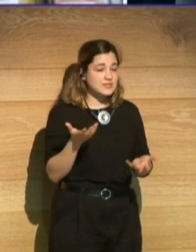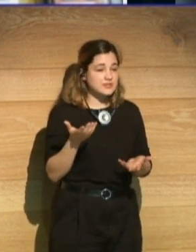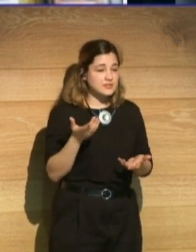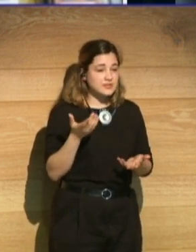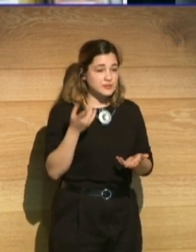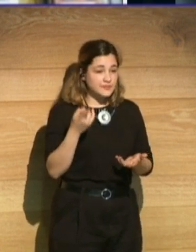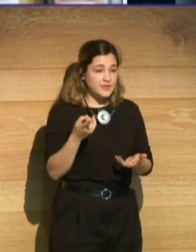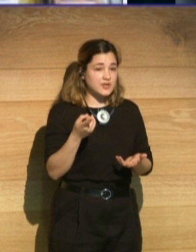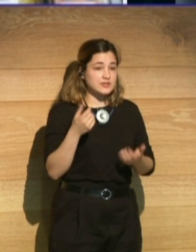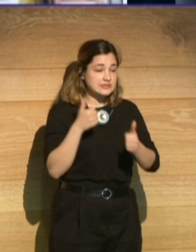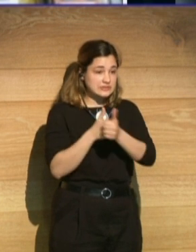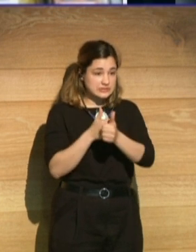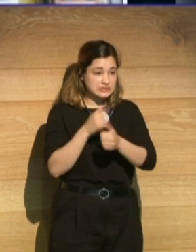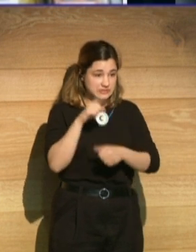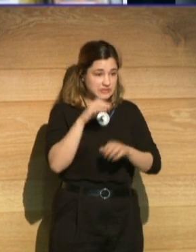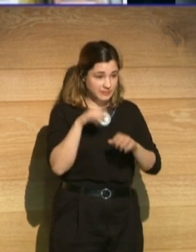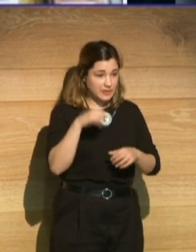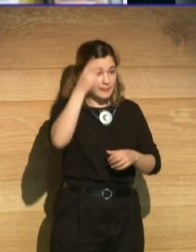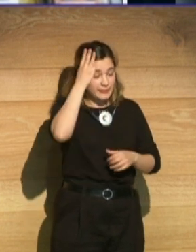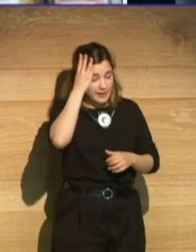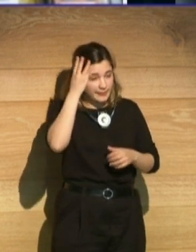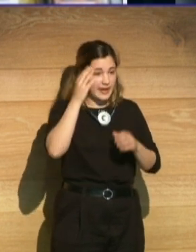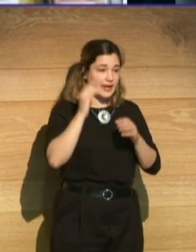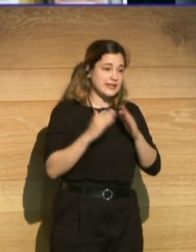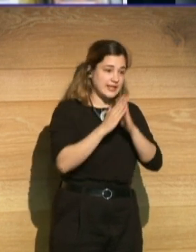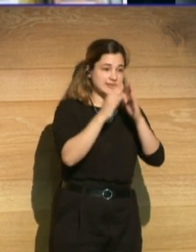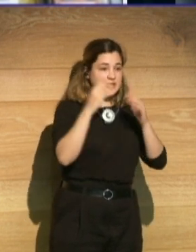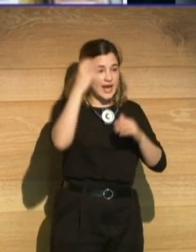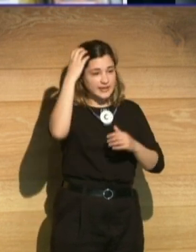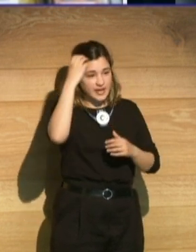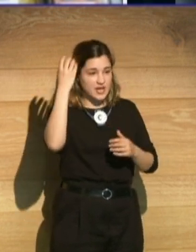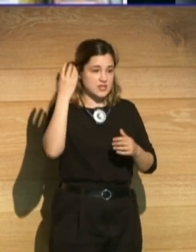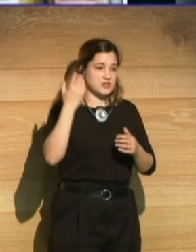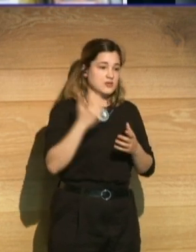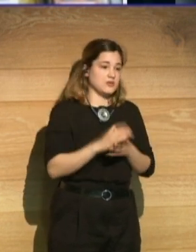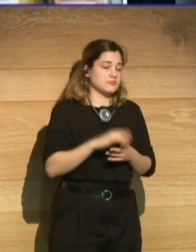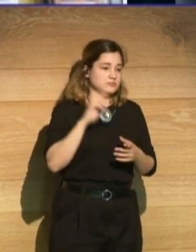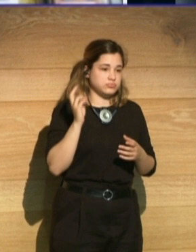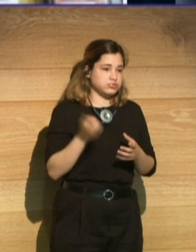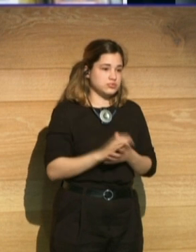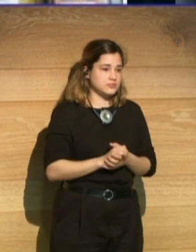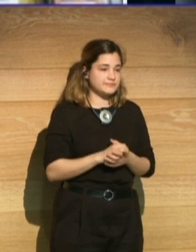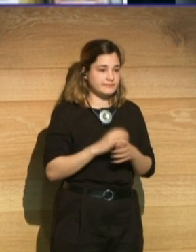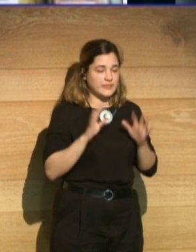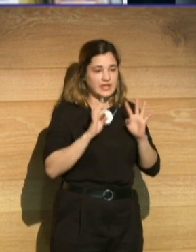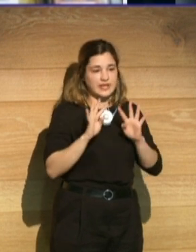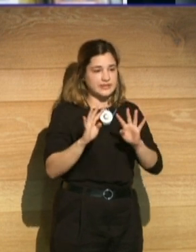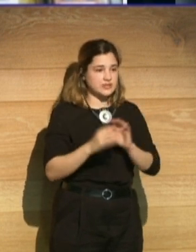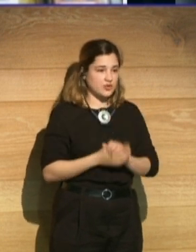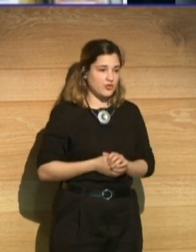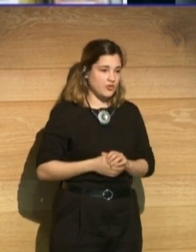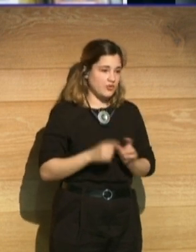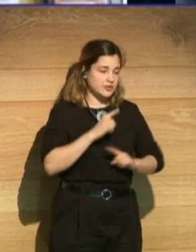discípulos italianos, pero también por el Papa, por la Iglesia, por el rey, la monarquía, por el ejército, por la industria y